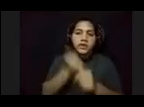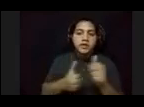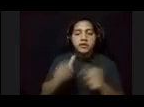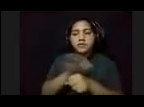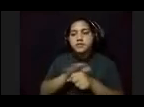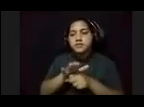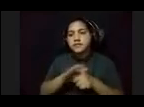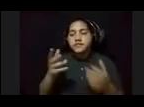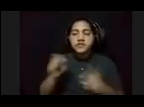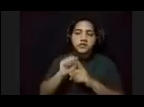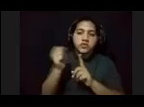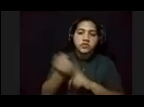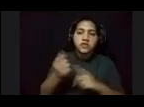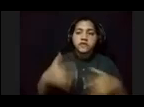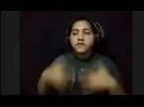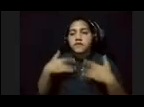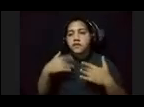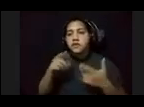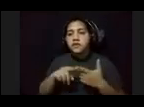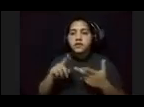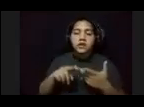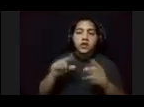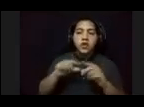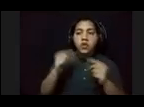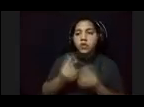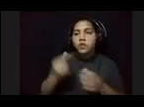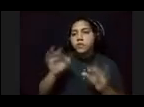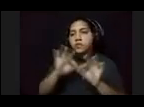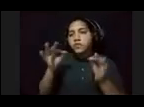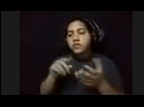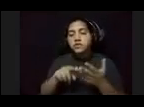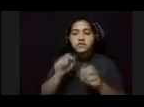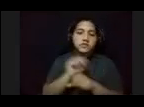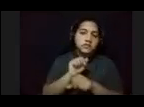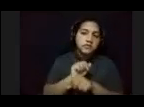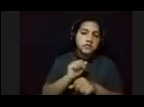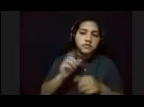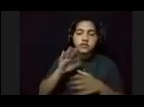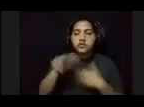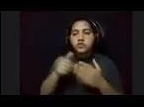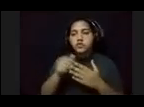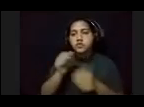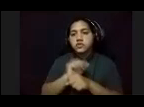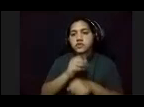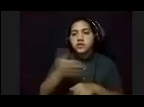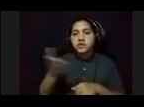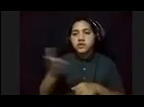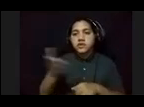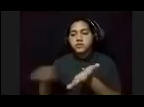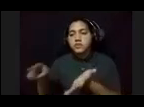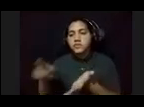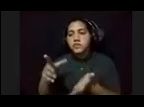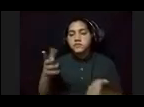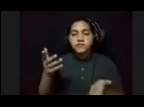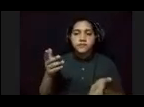de la vivienda de cada grupo familiar, oficio, ocupación de todos los trabajadores asalariados, un